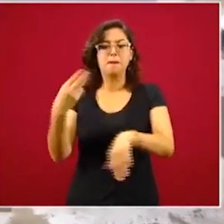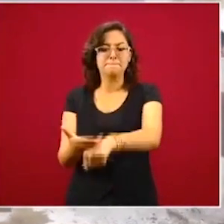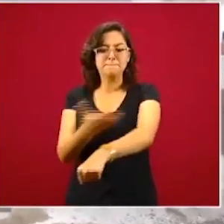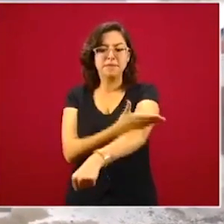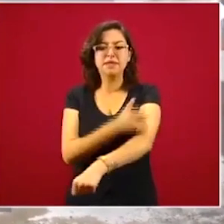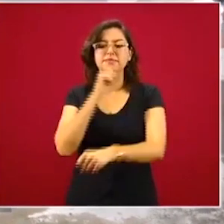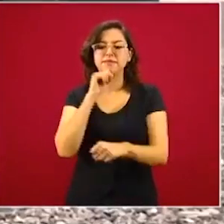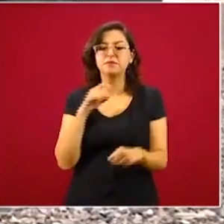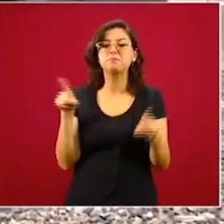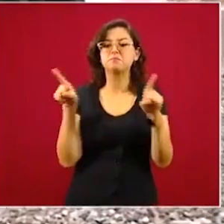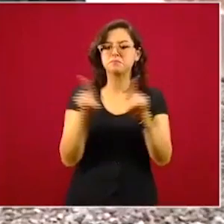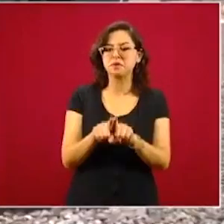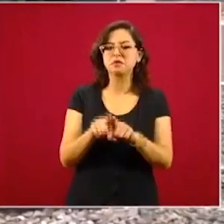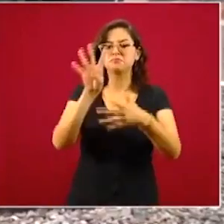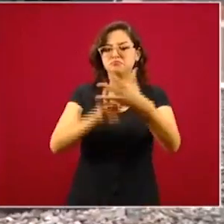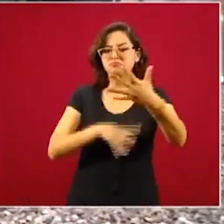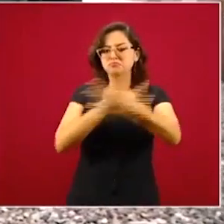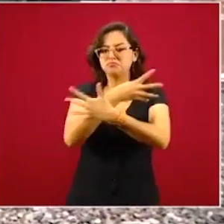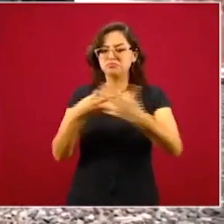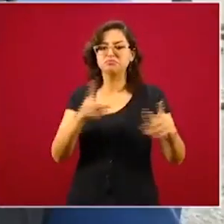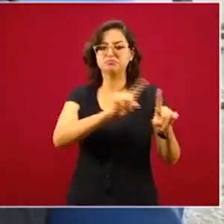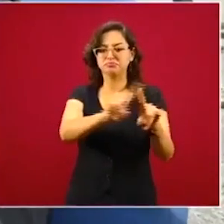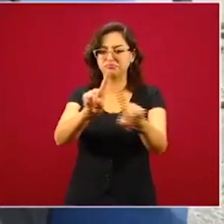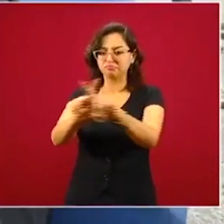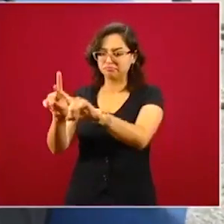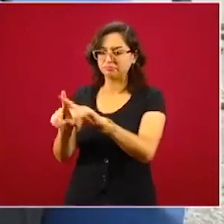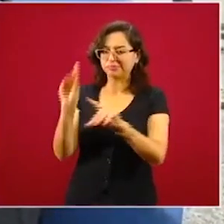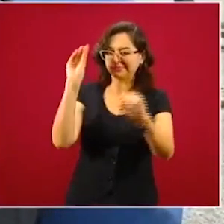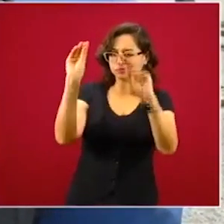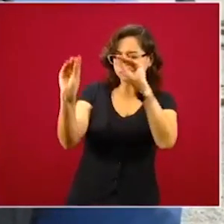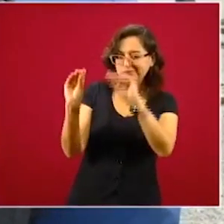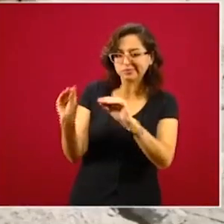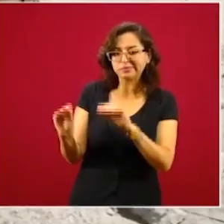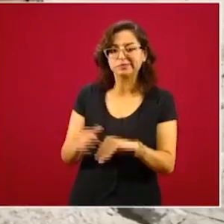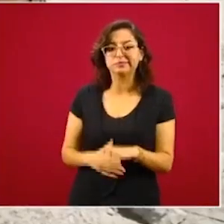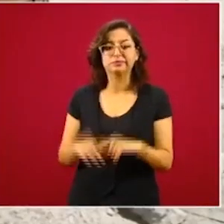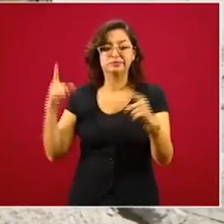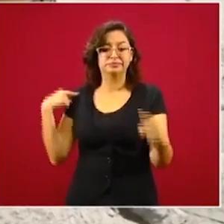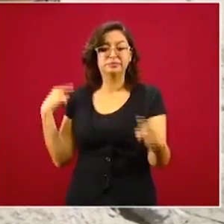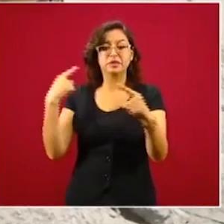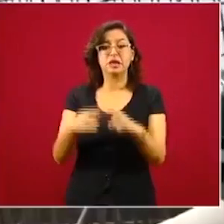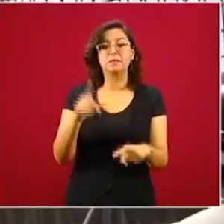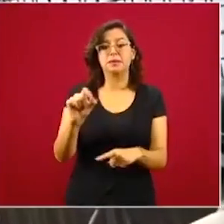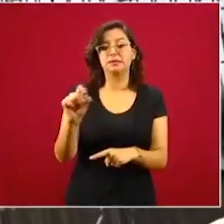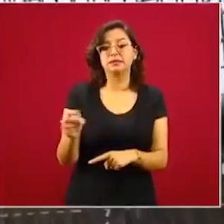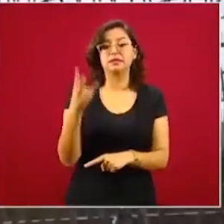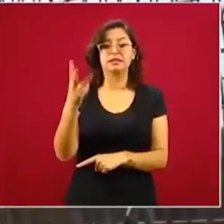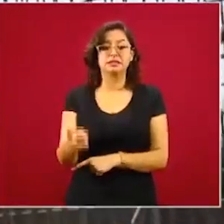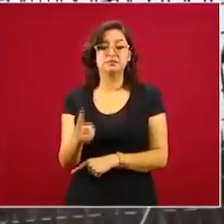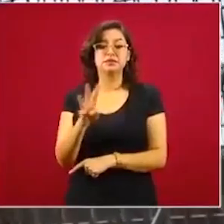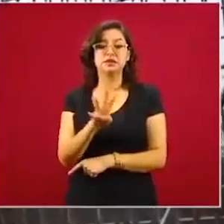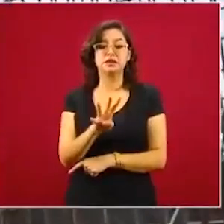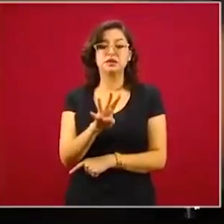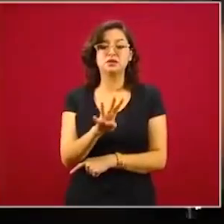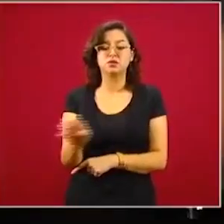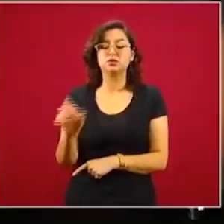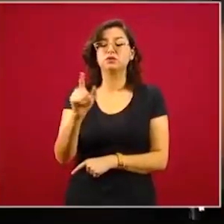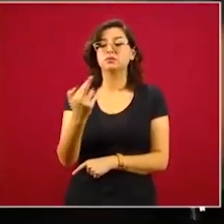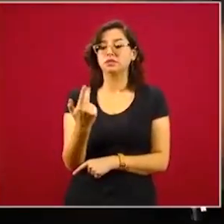de rejillas en trincheras. A la fecha, se han generado 23.425 empleos civiles.